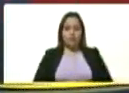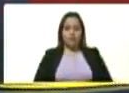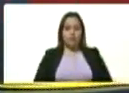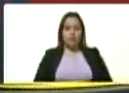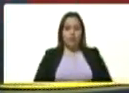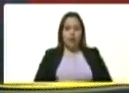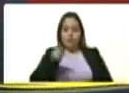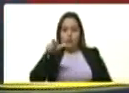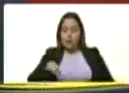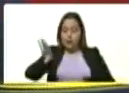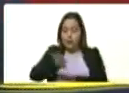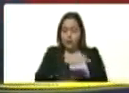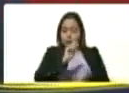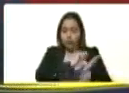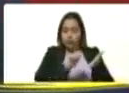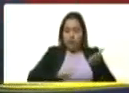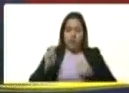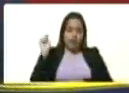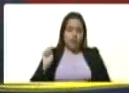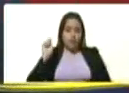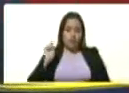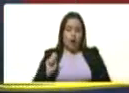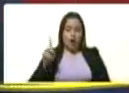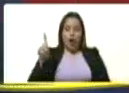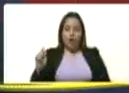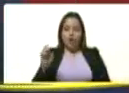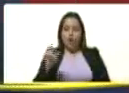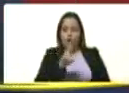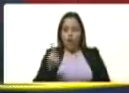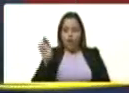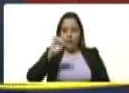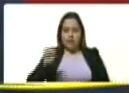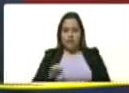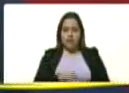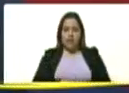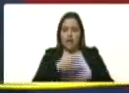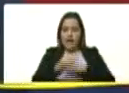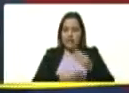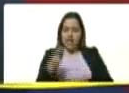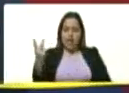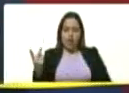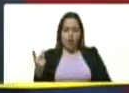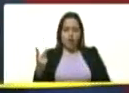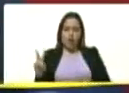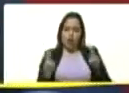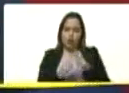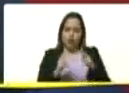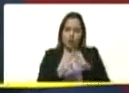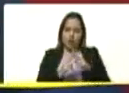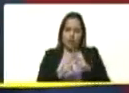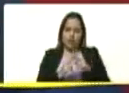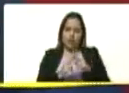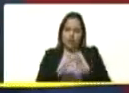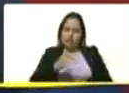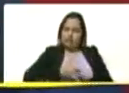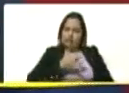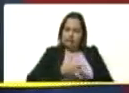cantautor y diputado Raúl Torres a que nos deleite con dos de sus conocidas y